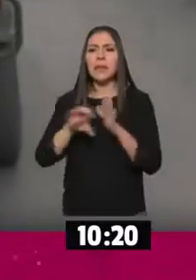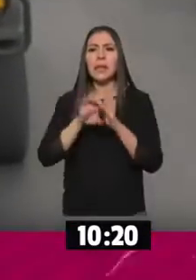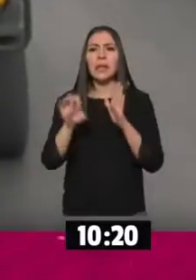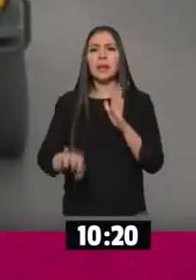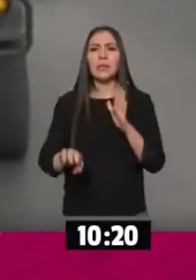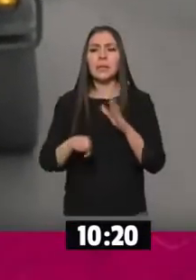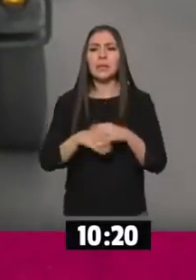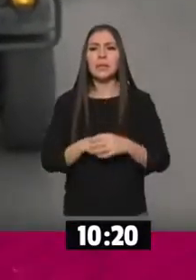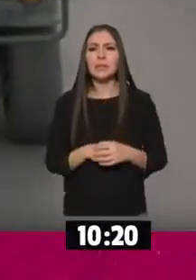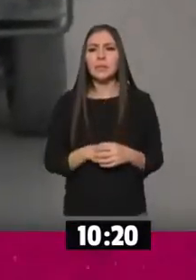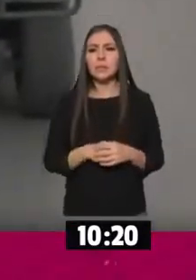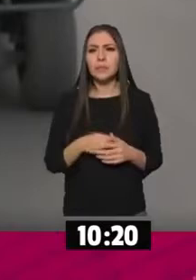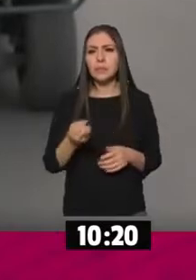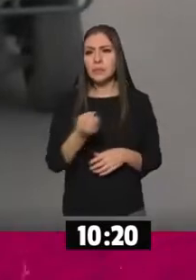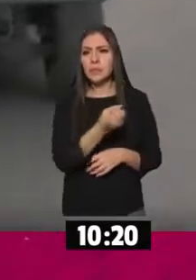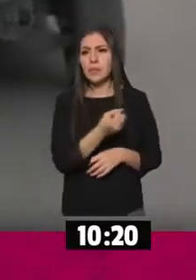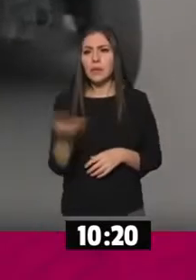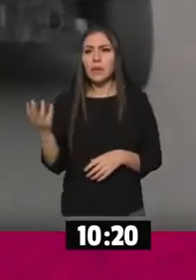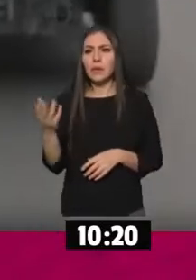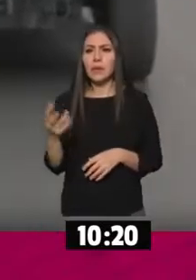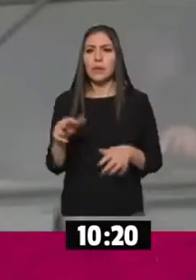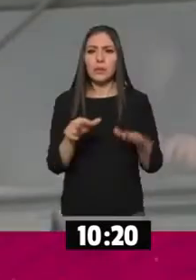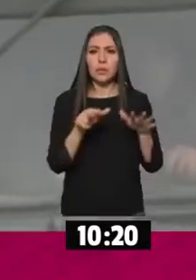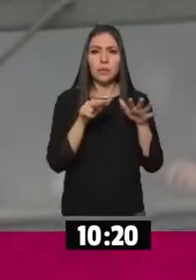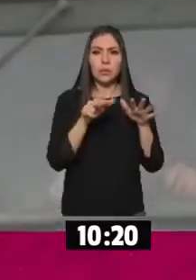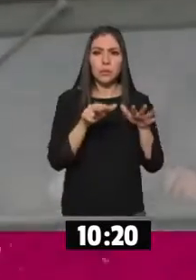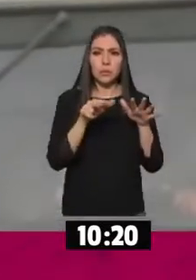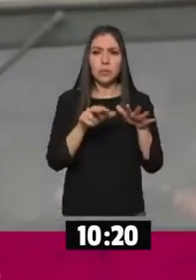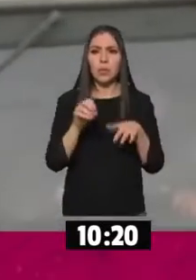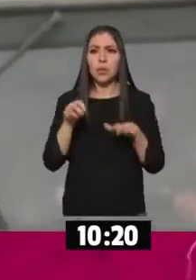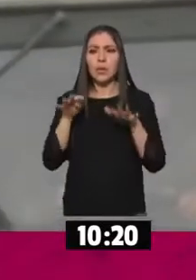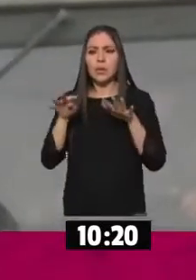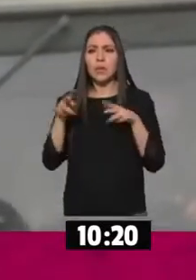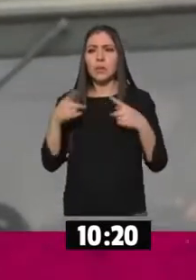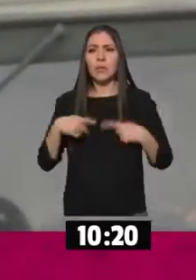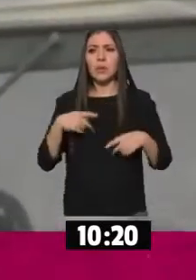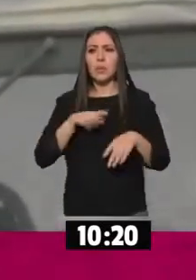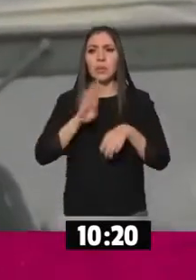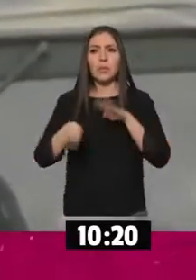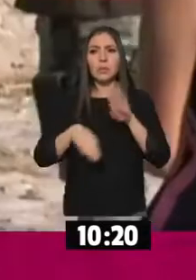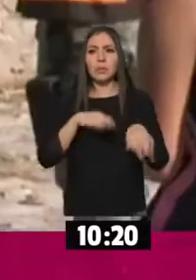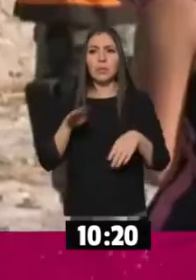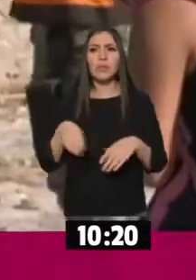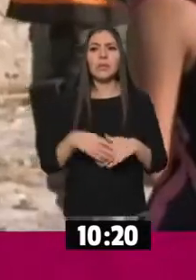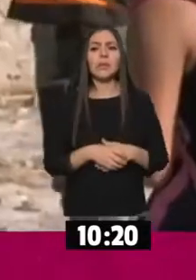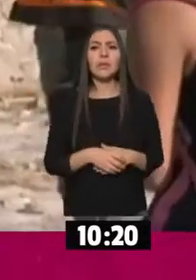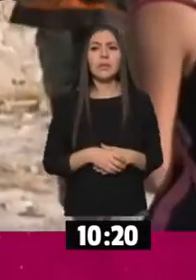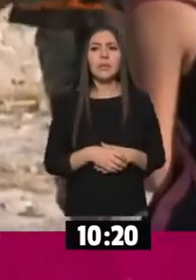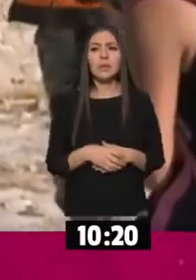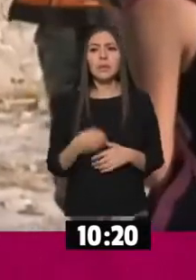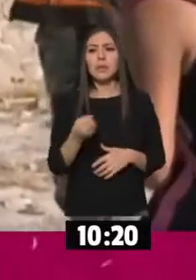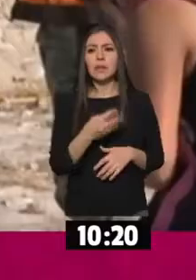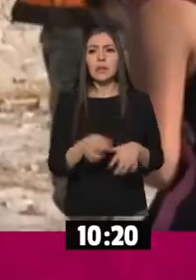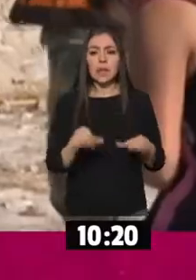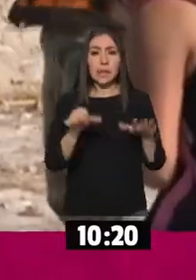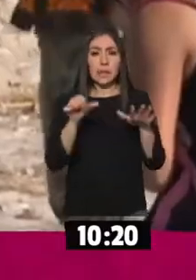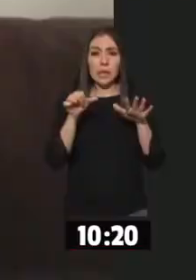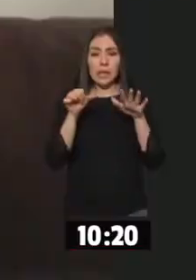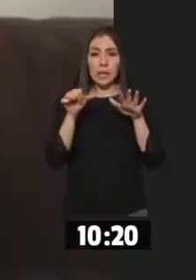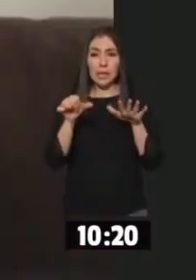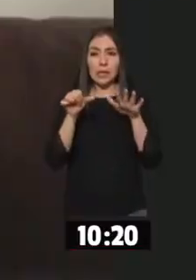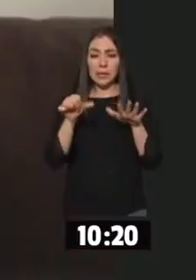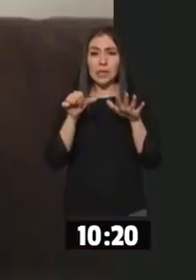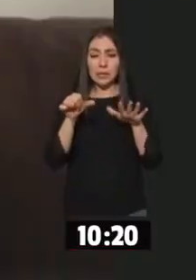estos 18, ya 19 aspirantes que han perdido la vida, por lo menos 16 iban